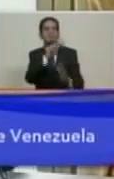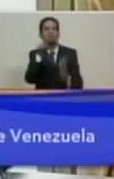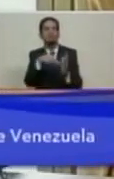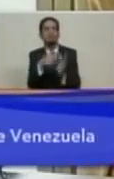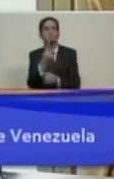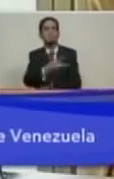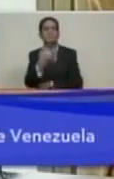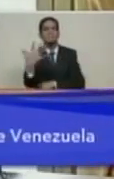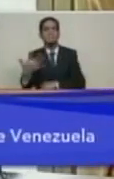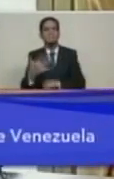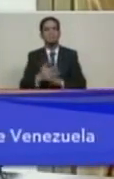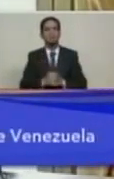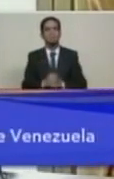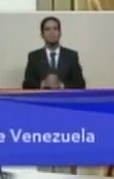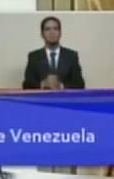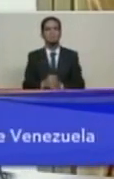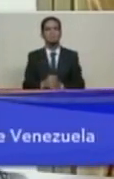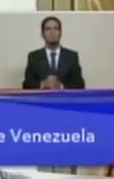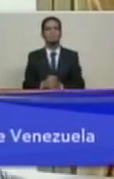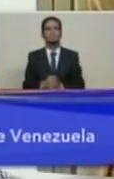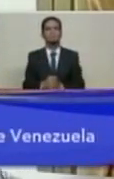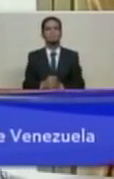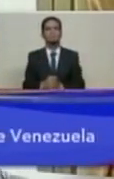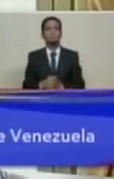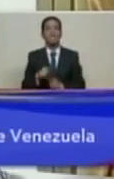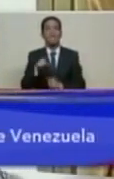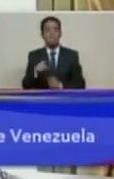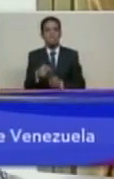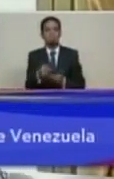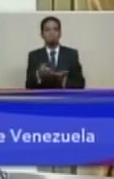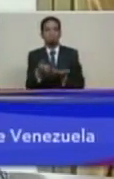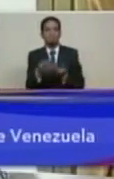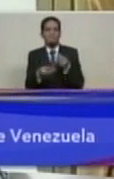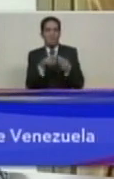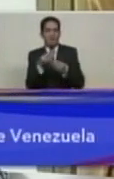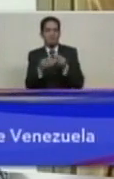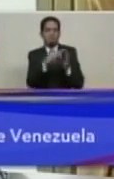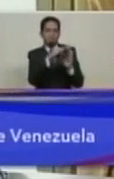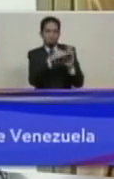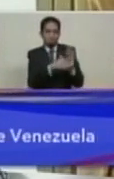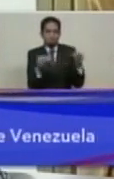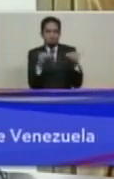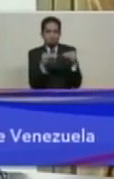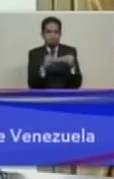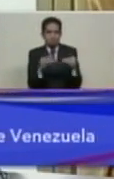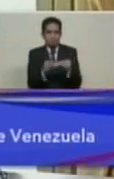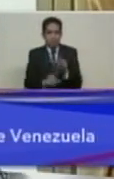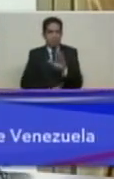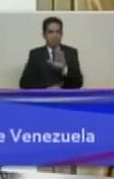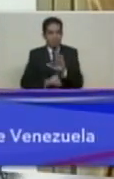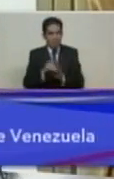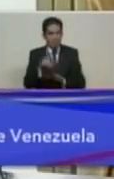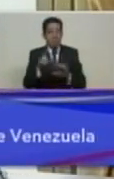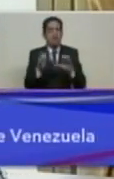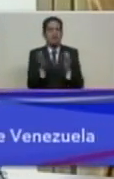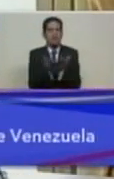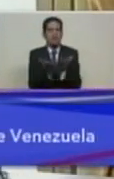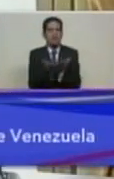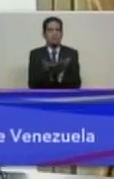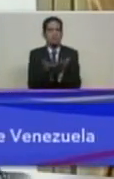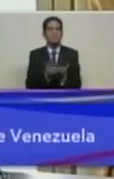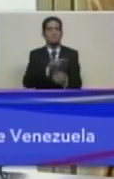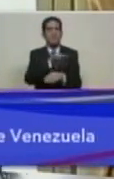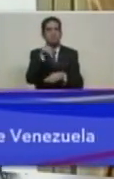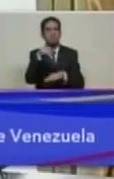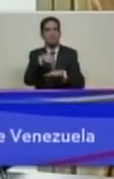2019-2025, que va a regir el desarrollo económico, social, político, institucional,